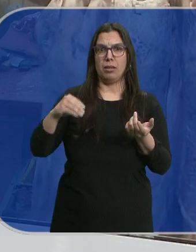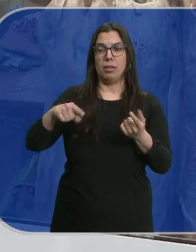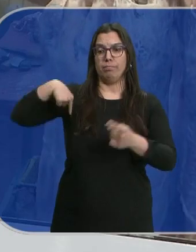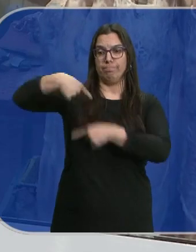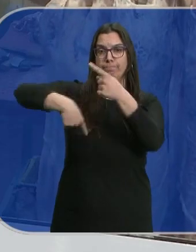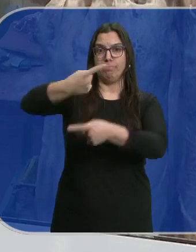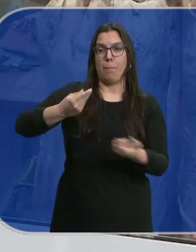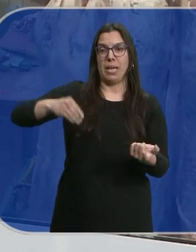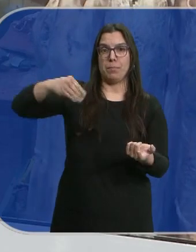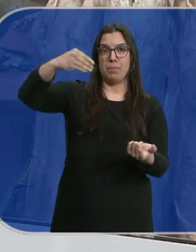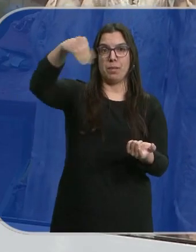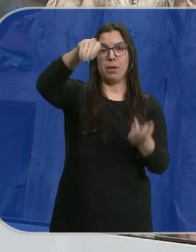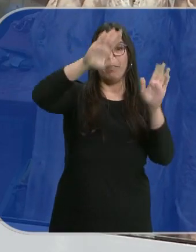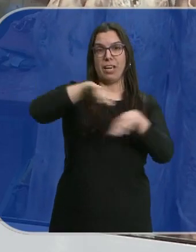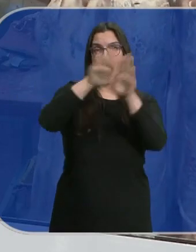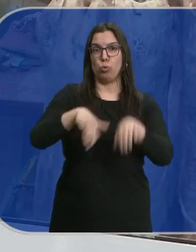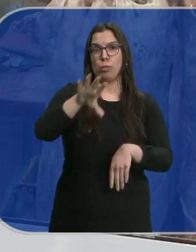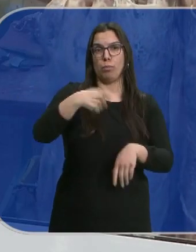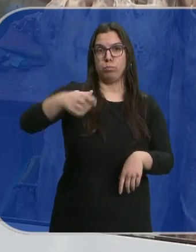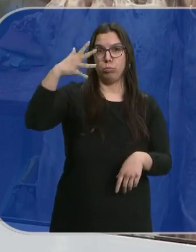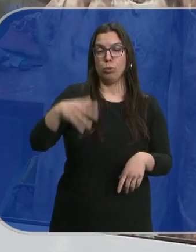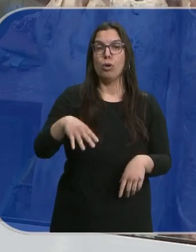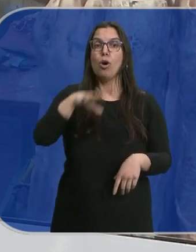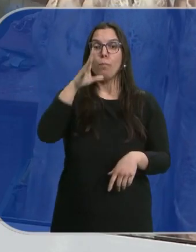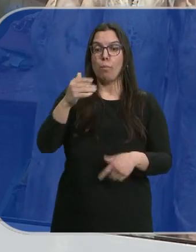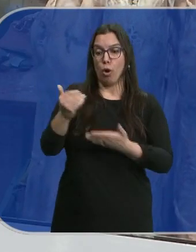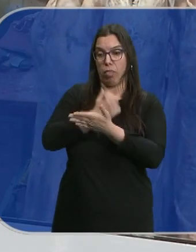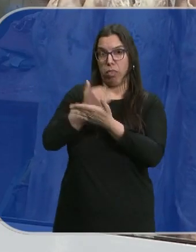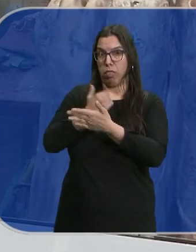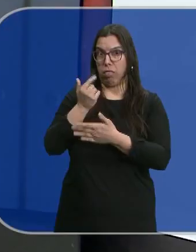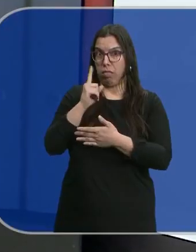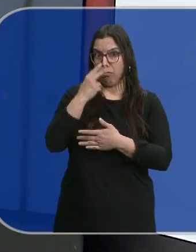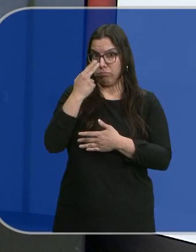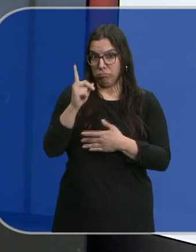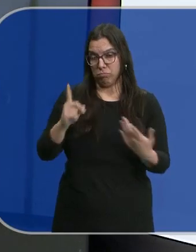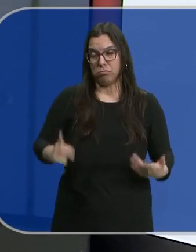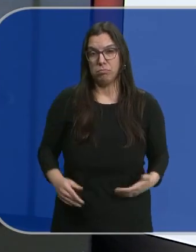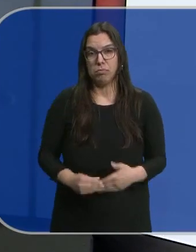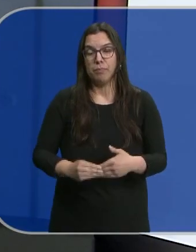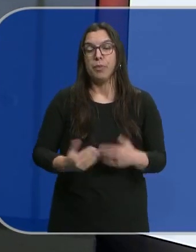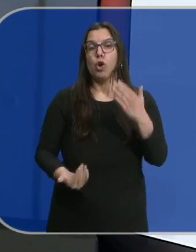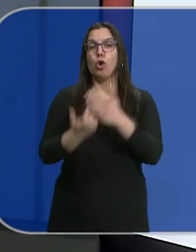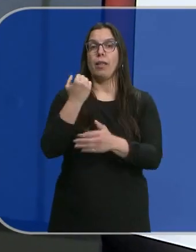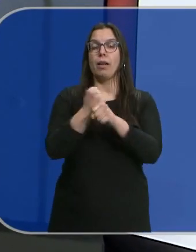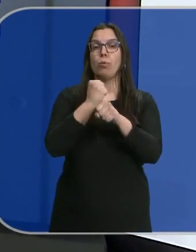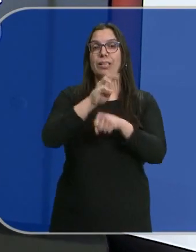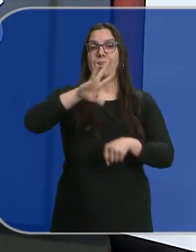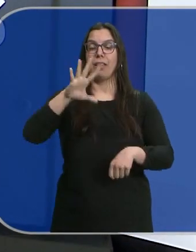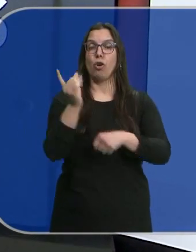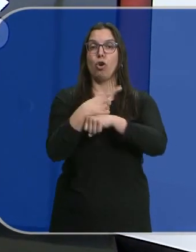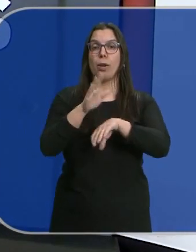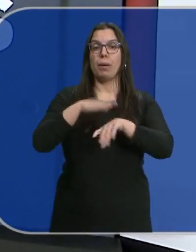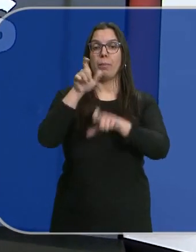los precios lleguen más altos al consumidor, pero no porque nadie se quede con ello, ¿eh? La jornada laboral de 35 horas para